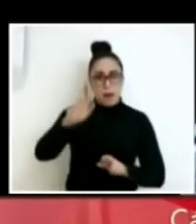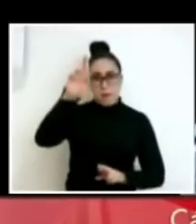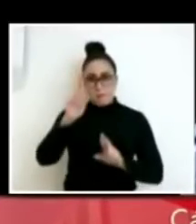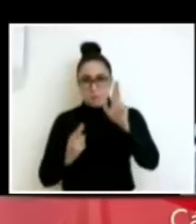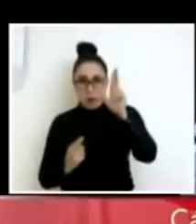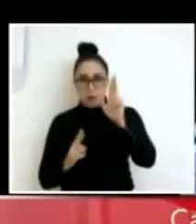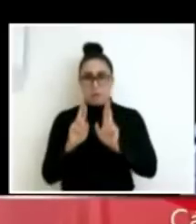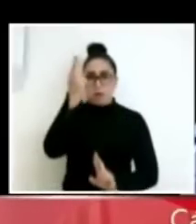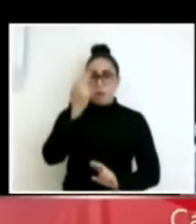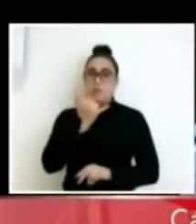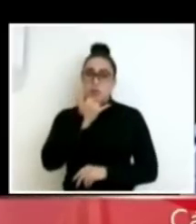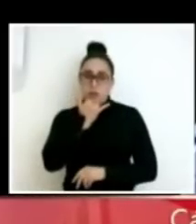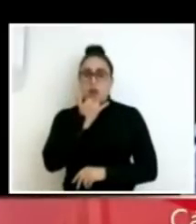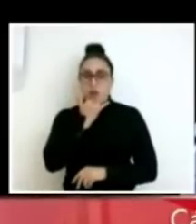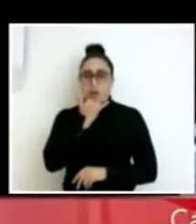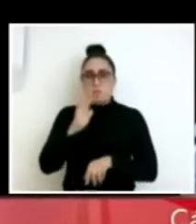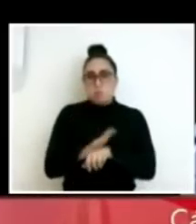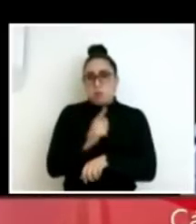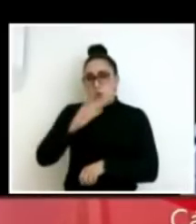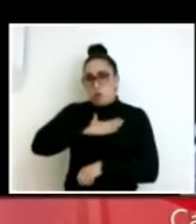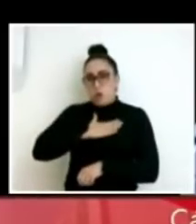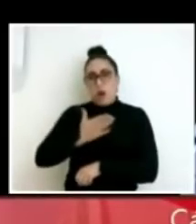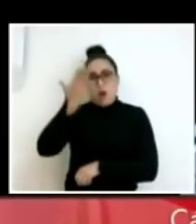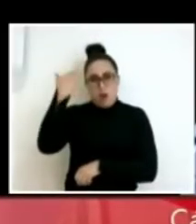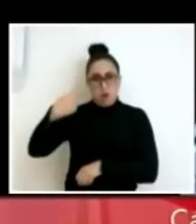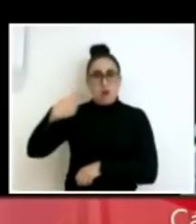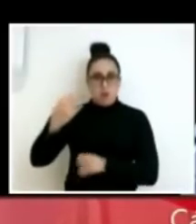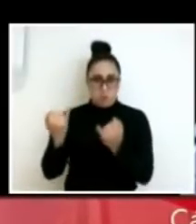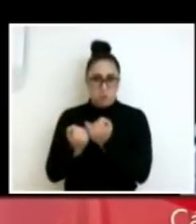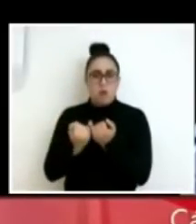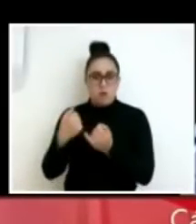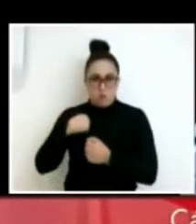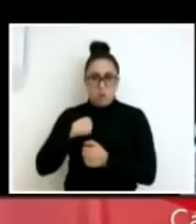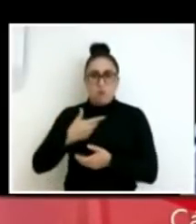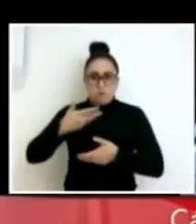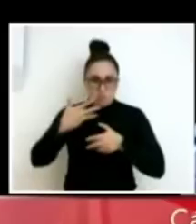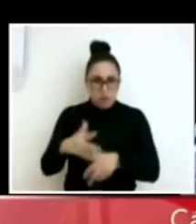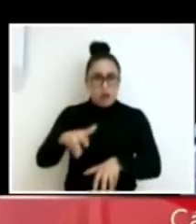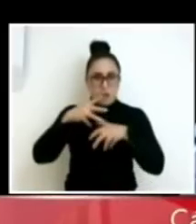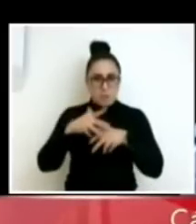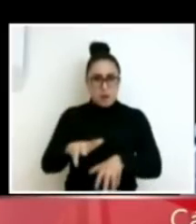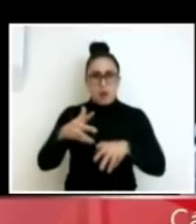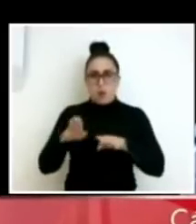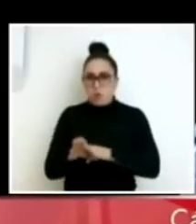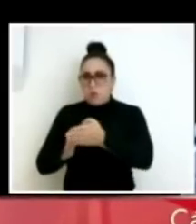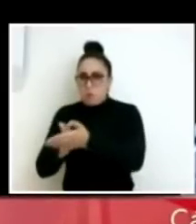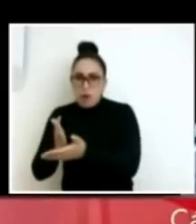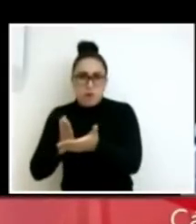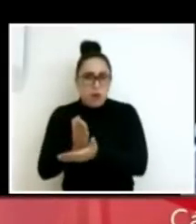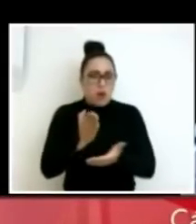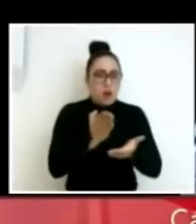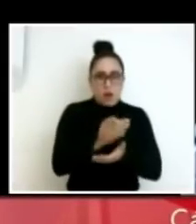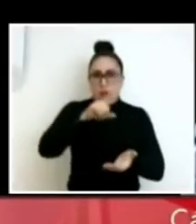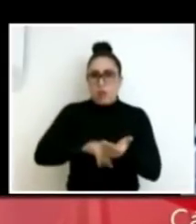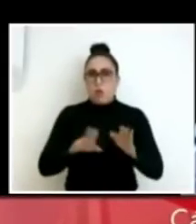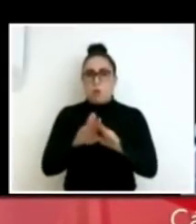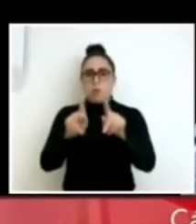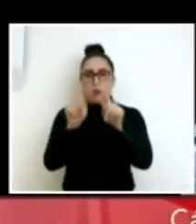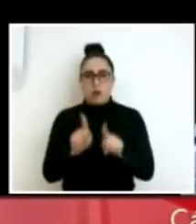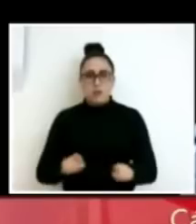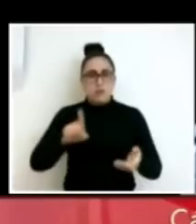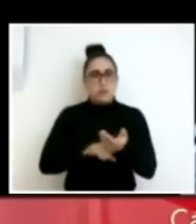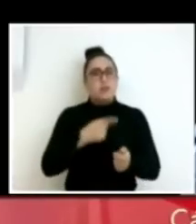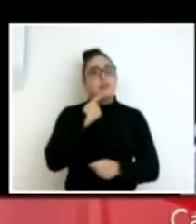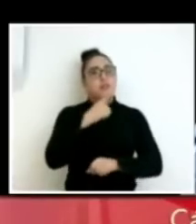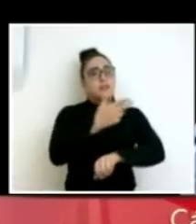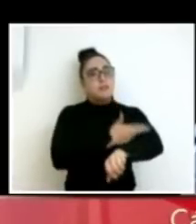logramos desde abajo, desde la calle, desde la protesta, desde la lucha, desde la resistencia, tomar el poder por la vía pacífica, por la vía electoral, por